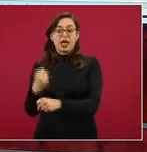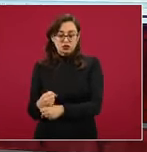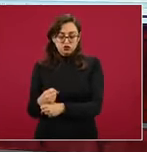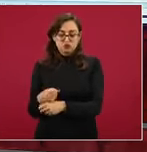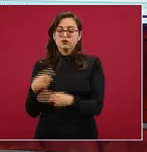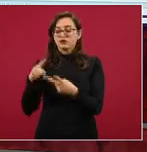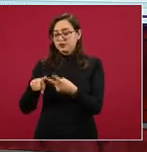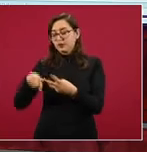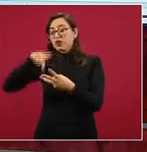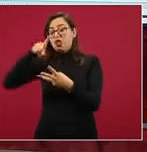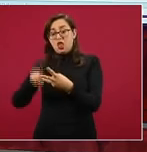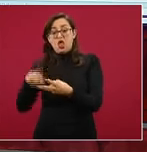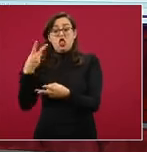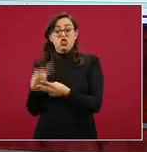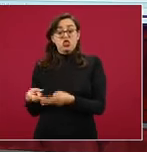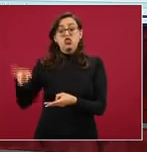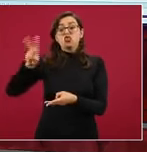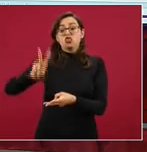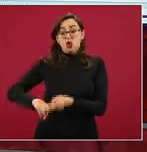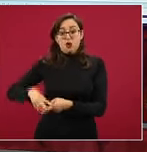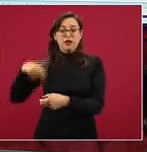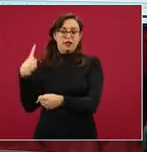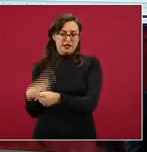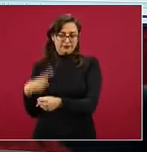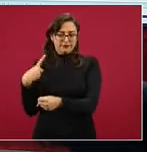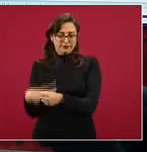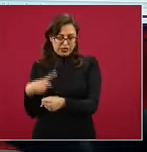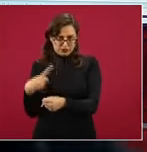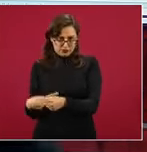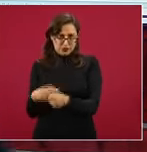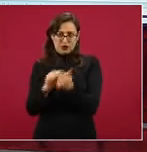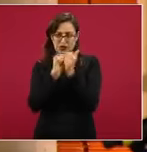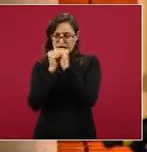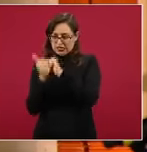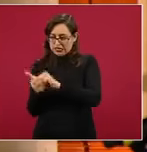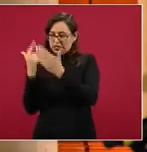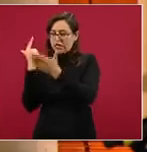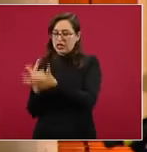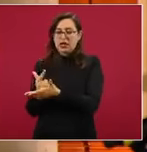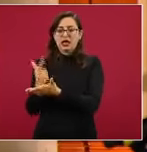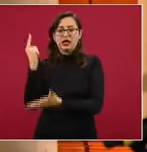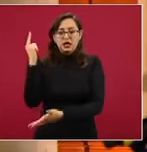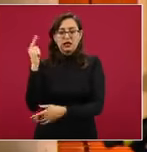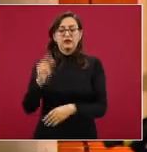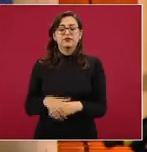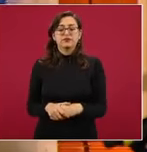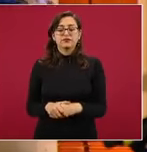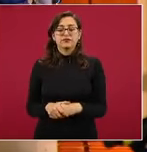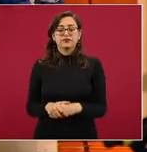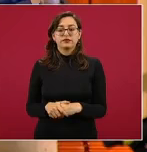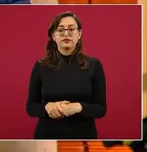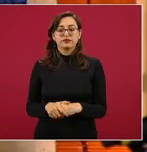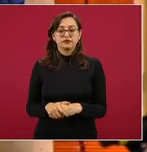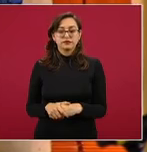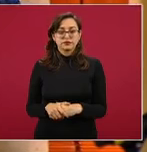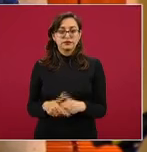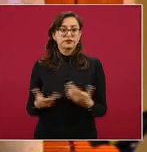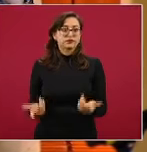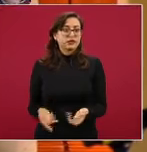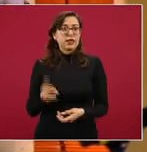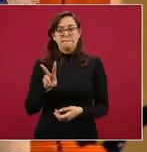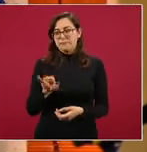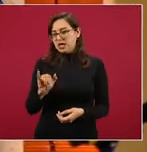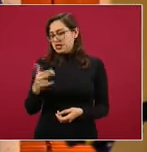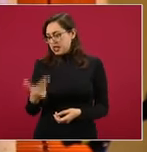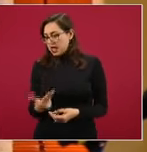con alguna condición que les hace más vulnerables a presentar un cuadro grave, como pueden ser vivir con